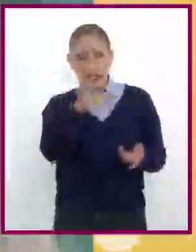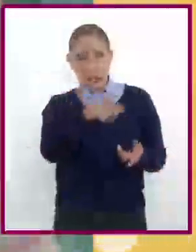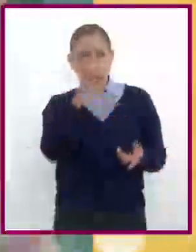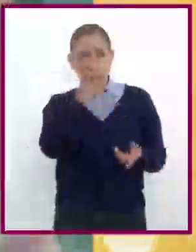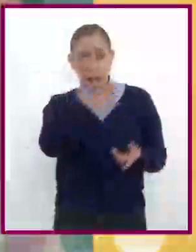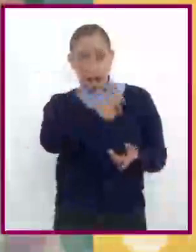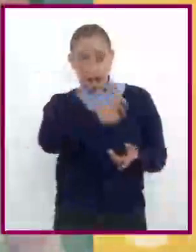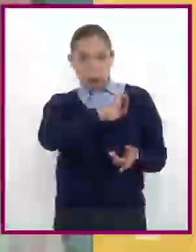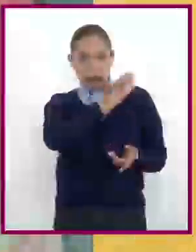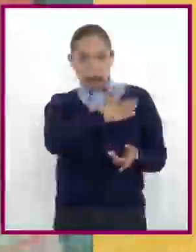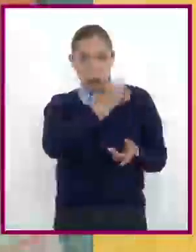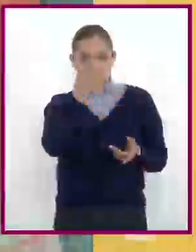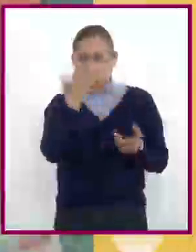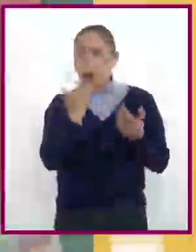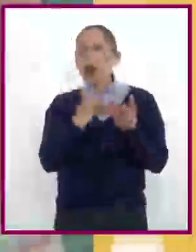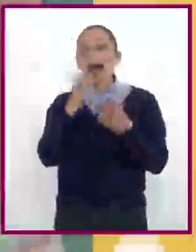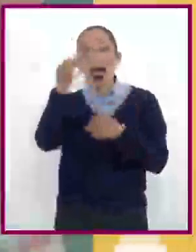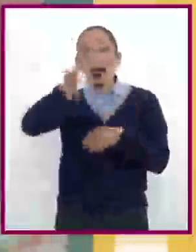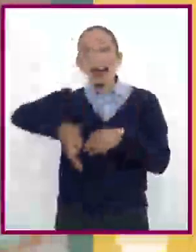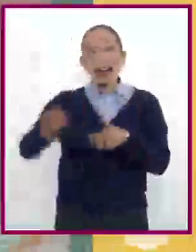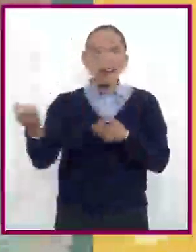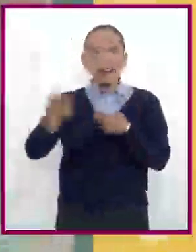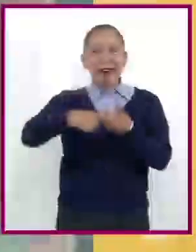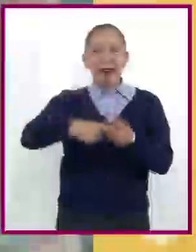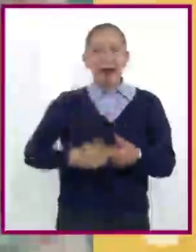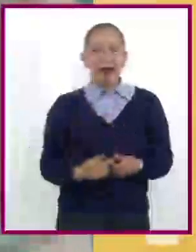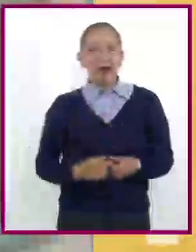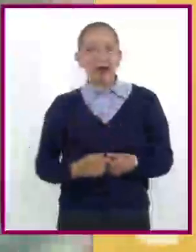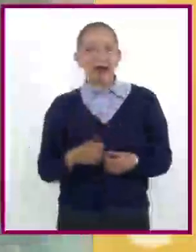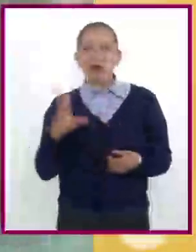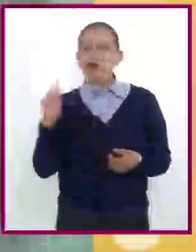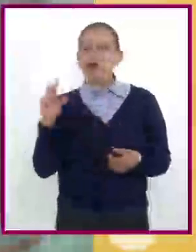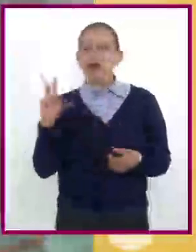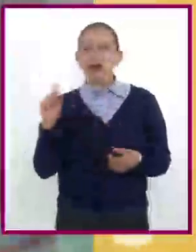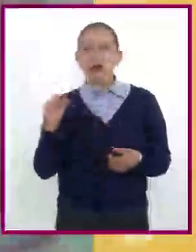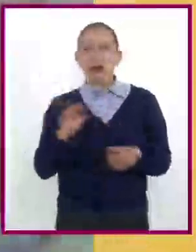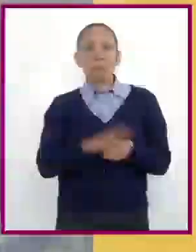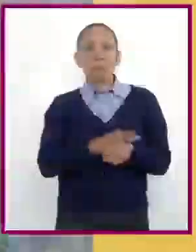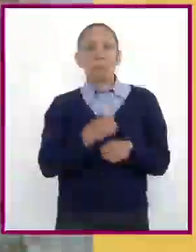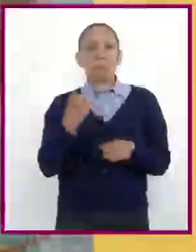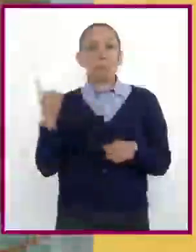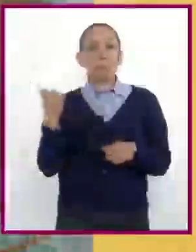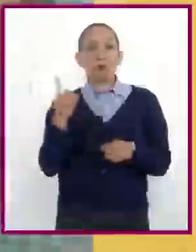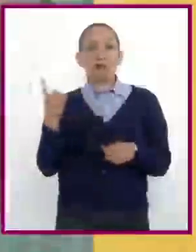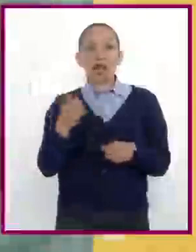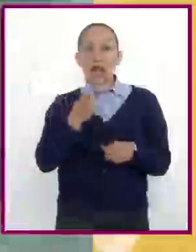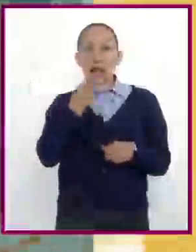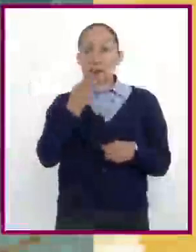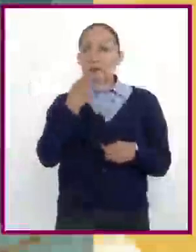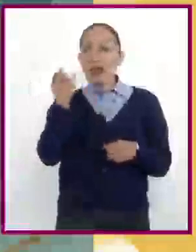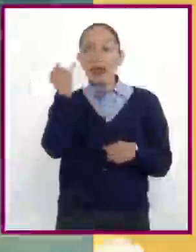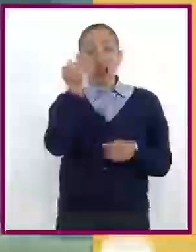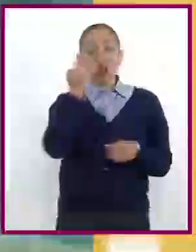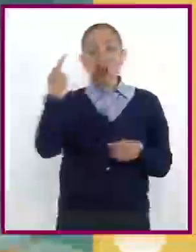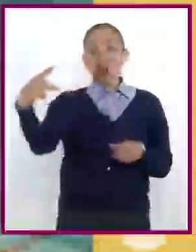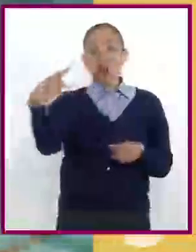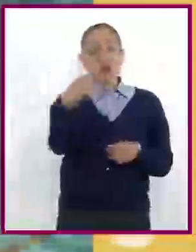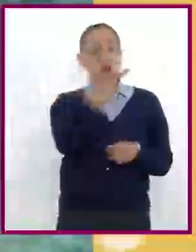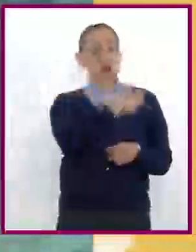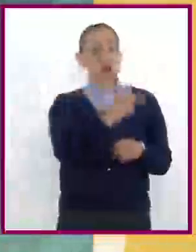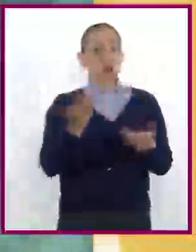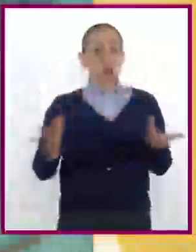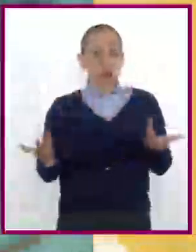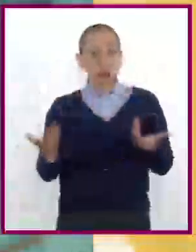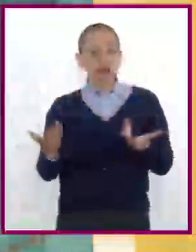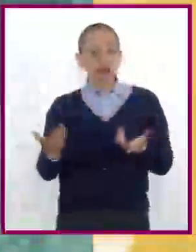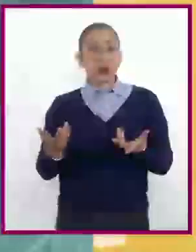hablen español para hacerlo? No, porque si hablan cualquier idioma